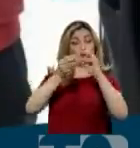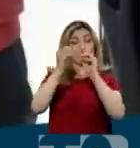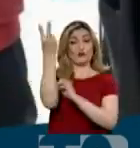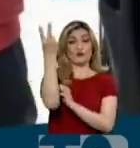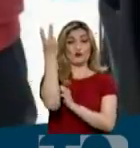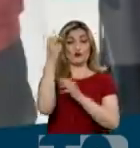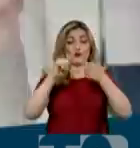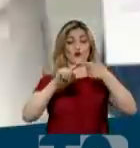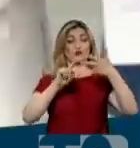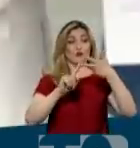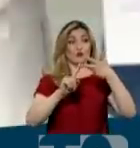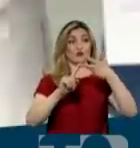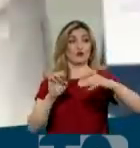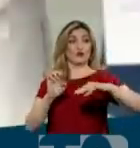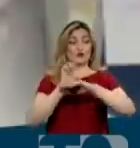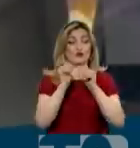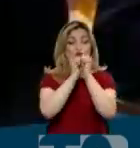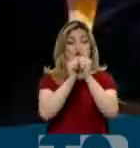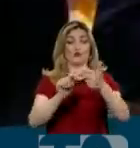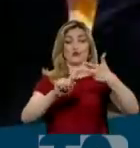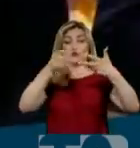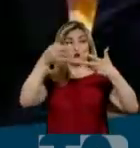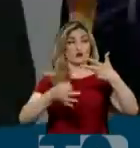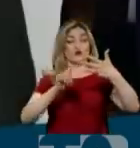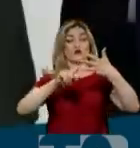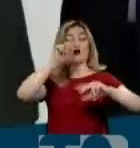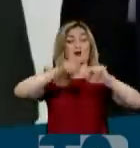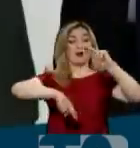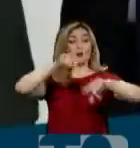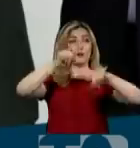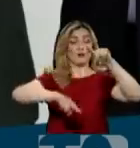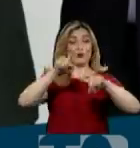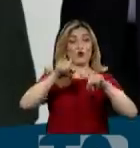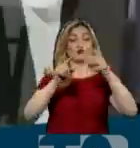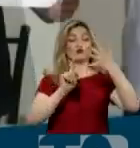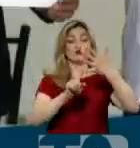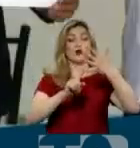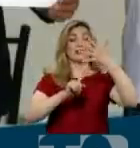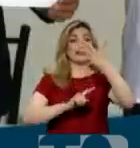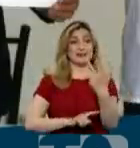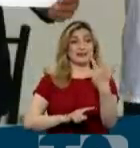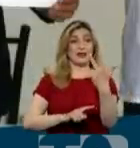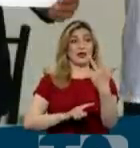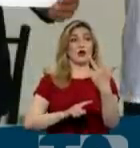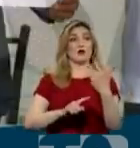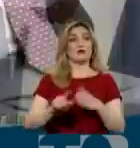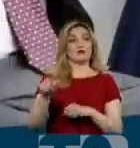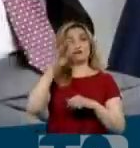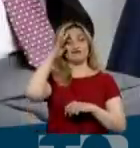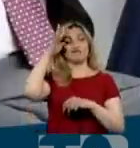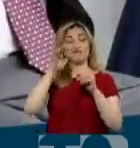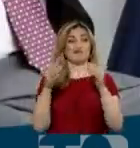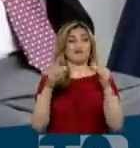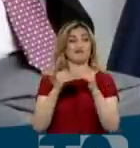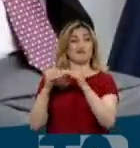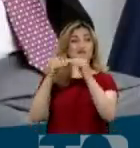democrática movimiento ecuatoriano unido movimiento amigo partido sociedad patriótica y partido socialista y concertación